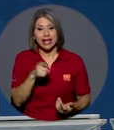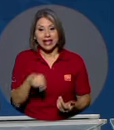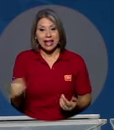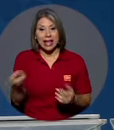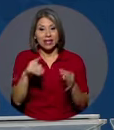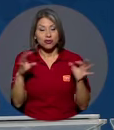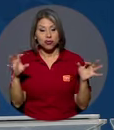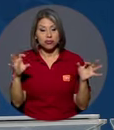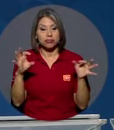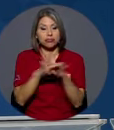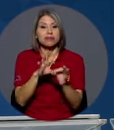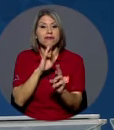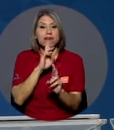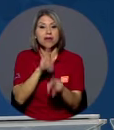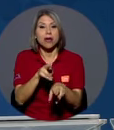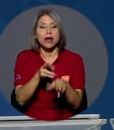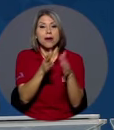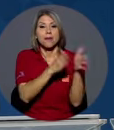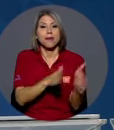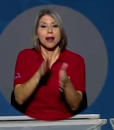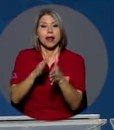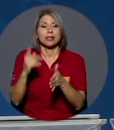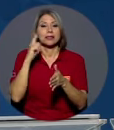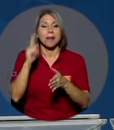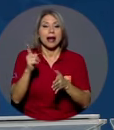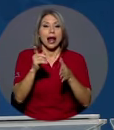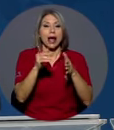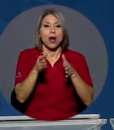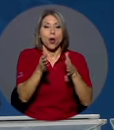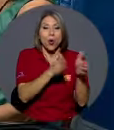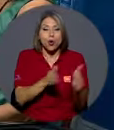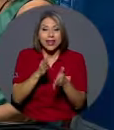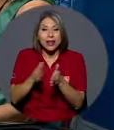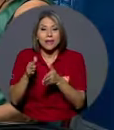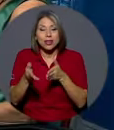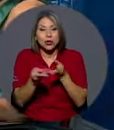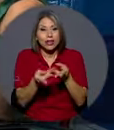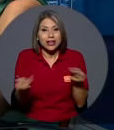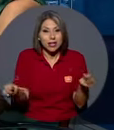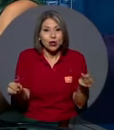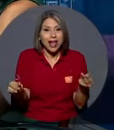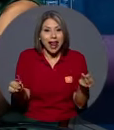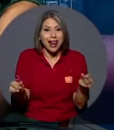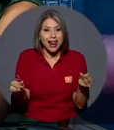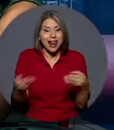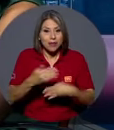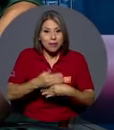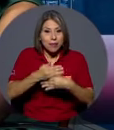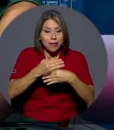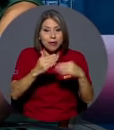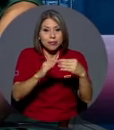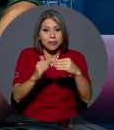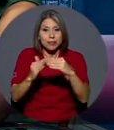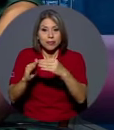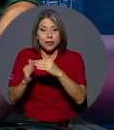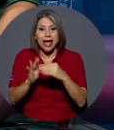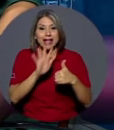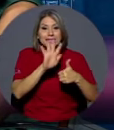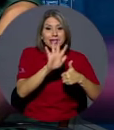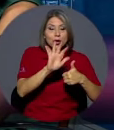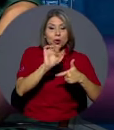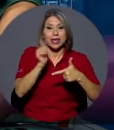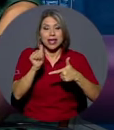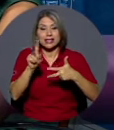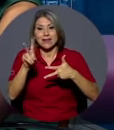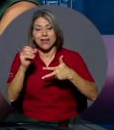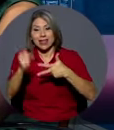desembocan en los planes para el ordenamiento territorial con visión de 5, 10 y a 20 años plazo. La comunidad